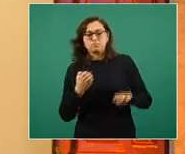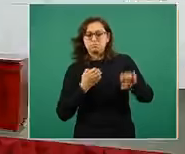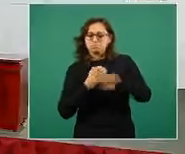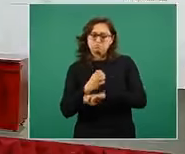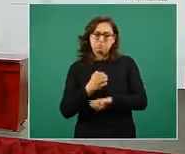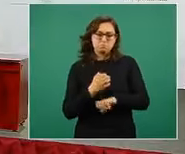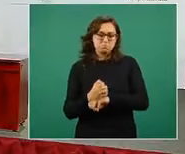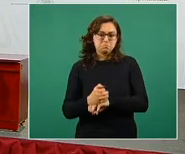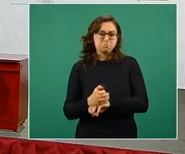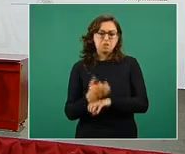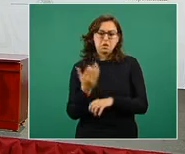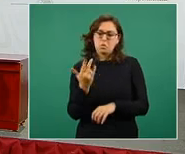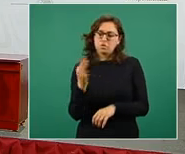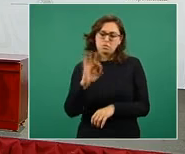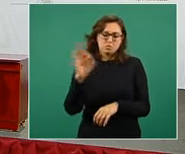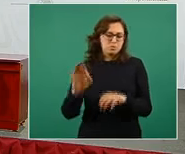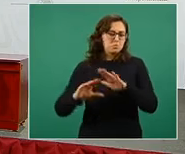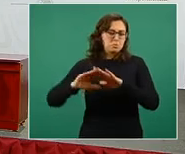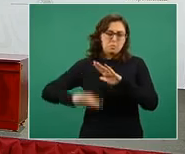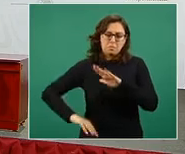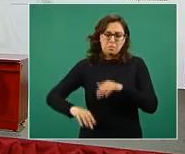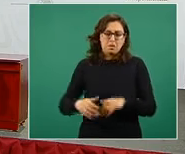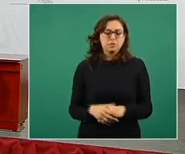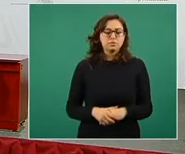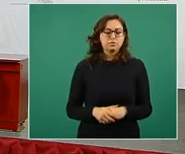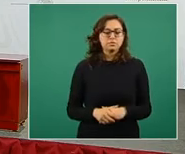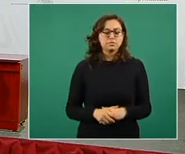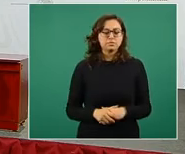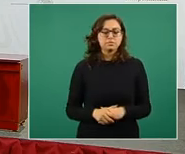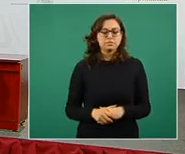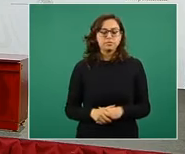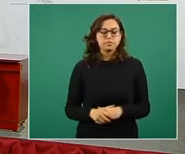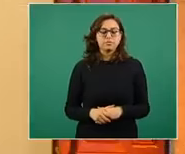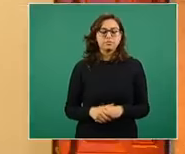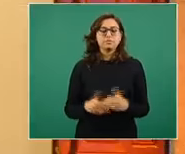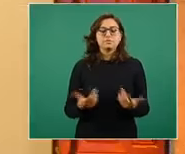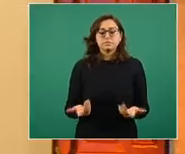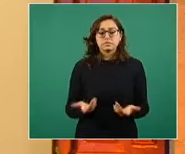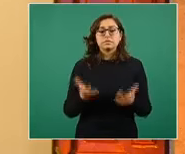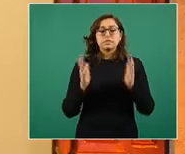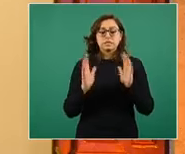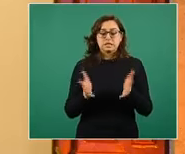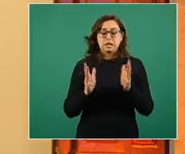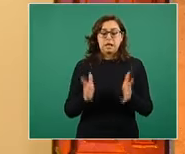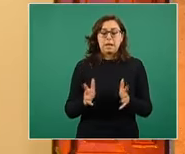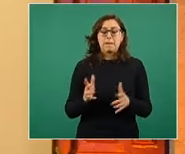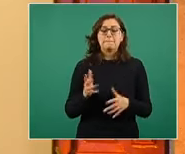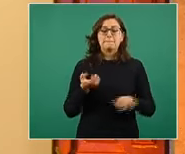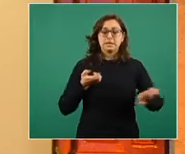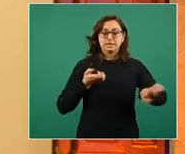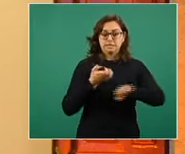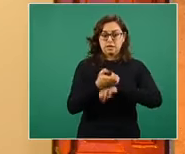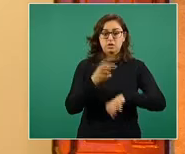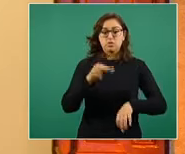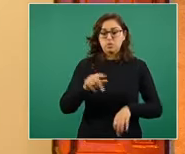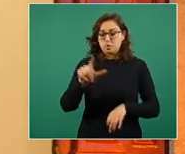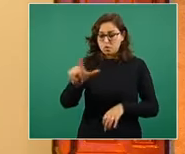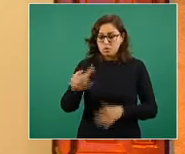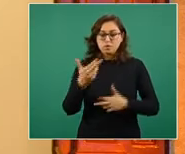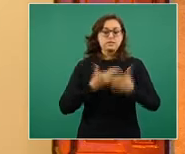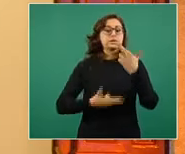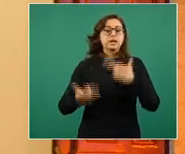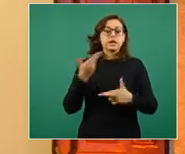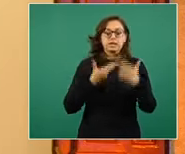niveles. Y en el caso de las entidades con menos del 50%, ingresa ya a este grupo el estado de Nuevo León, que